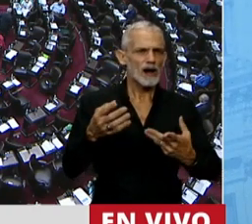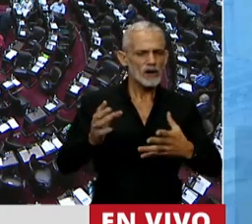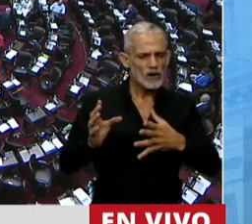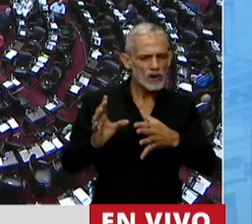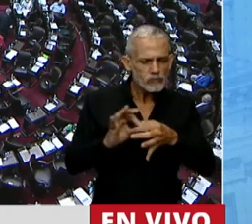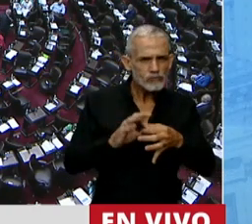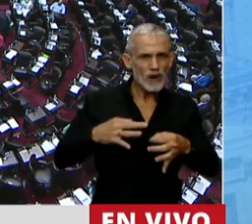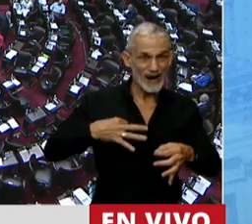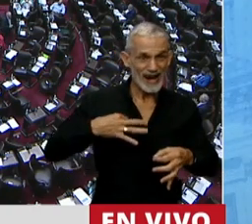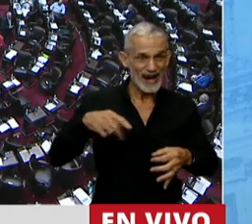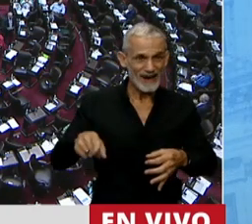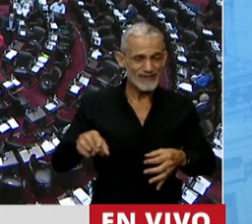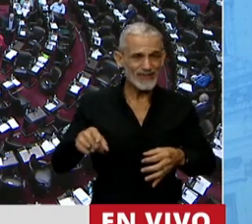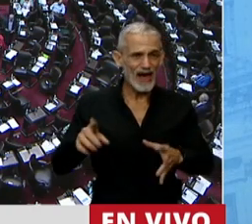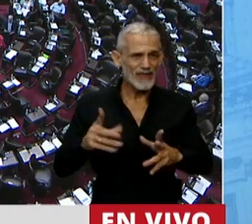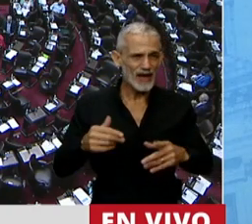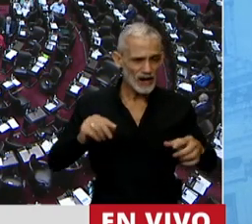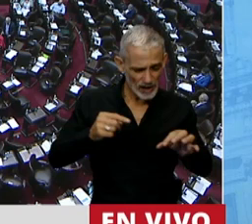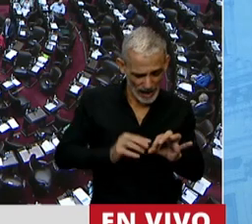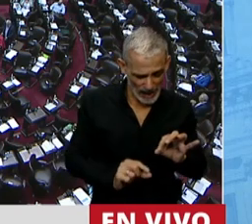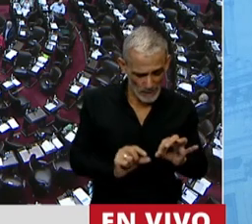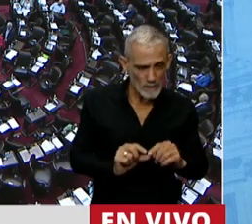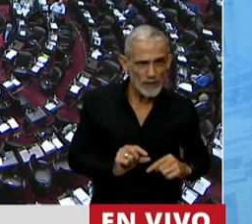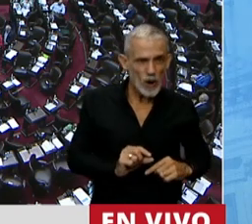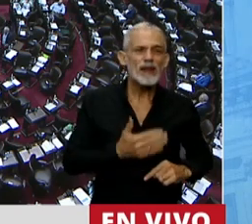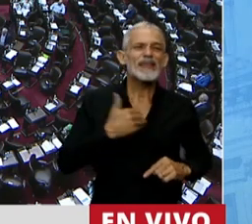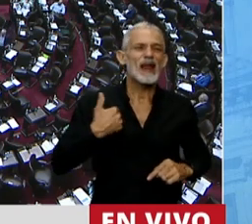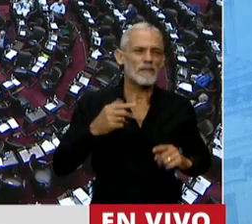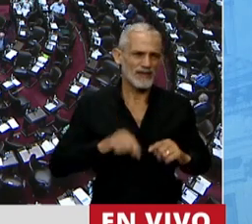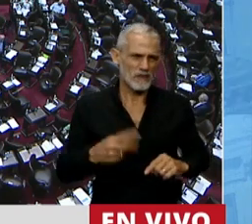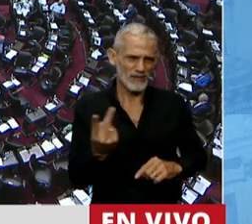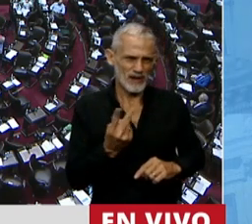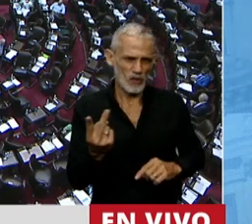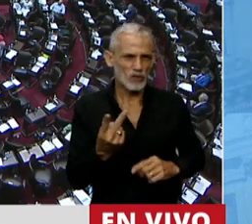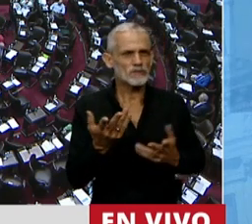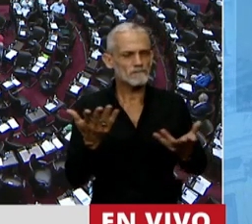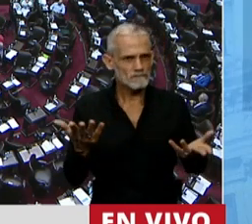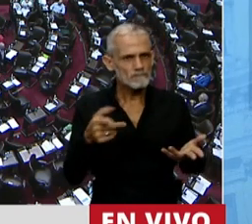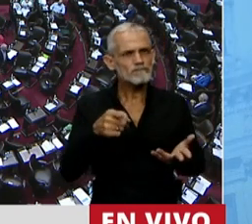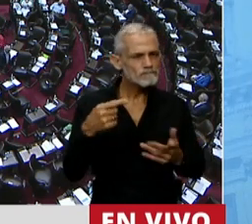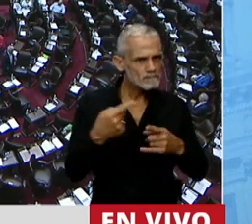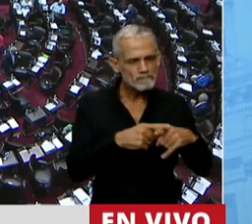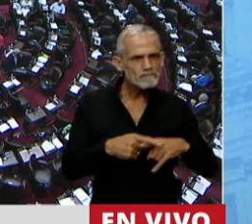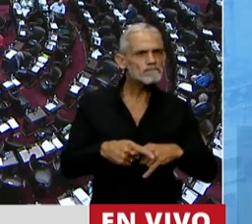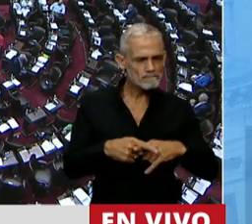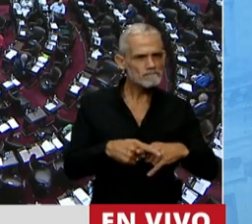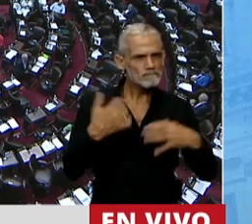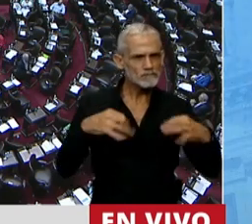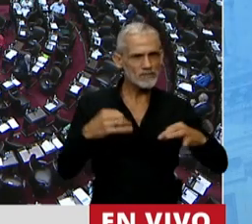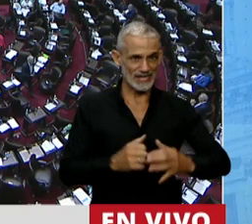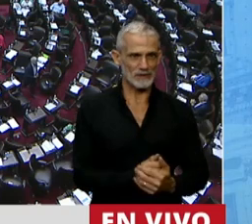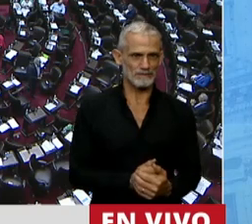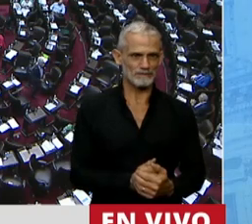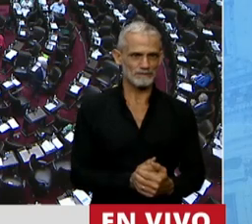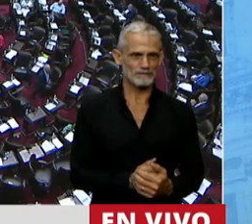consigo la vida tanto del embrión como de la madre. Eso es lo que está en debate. Se